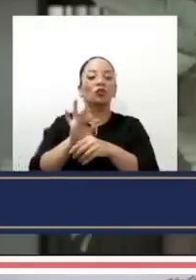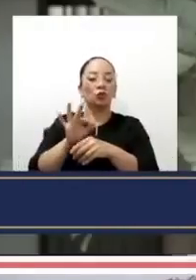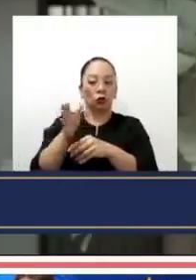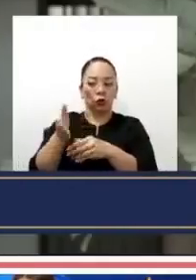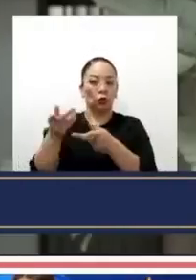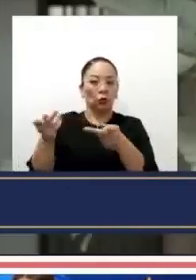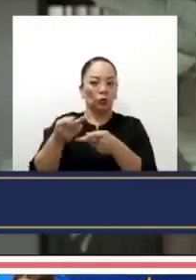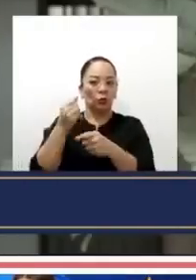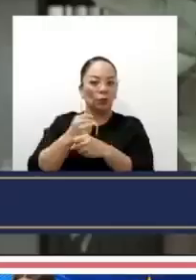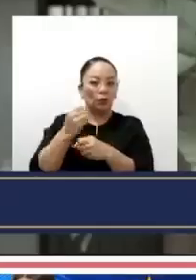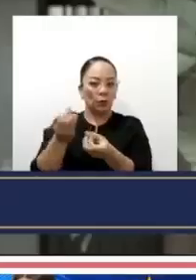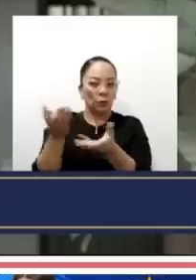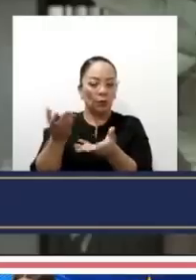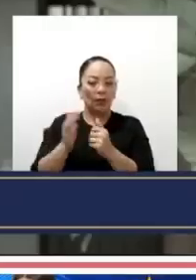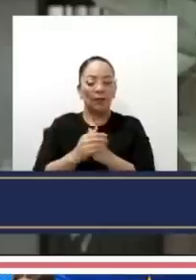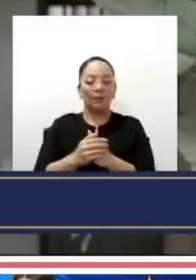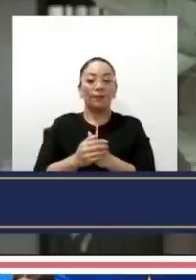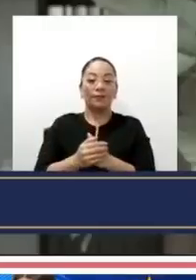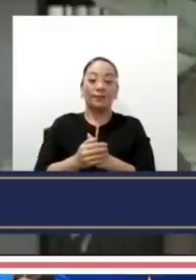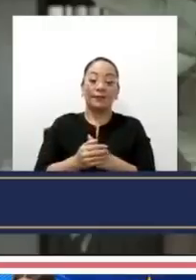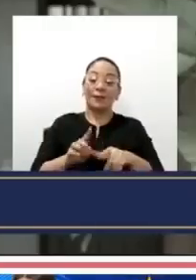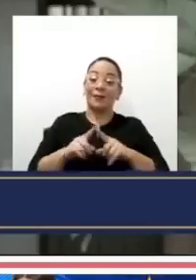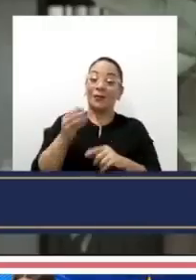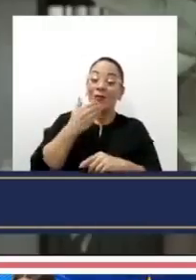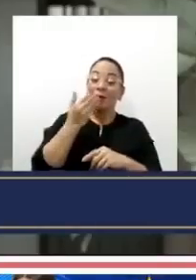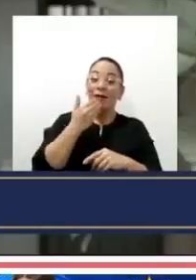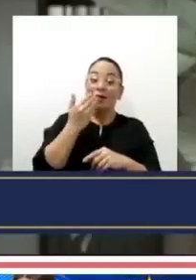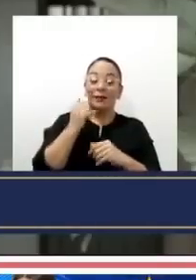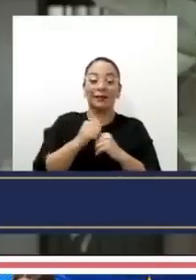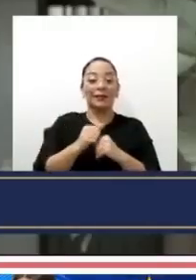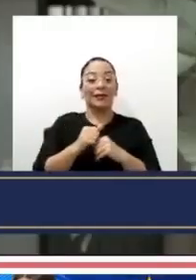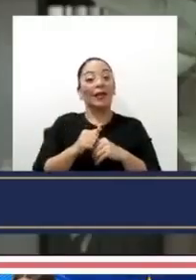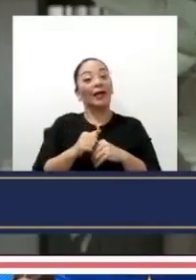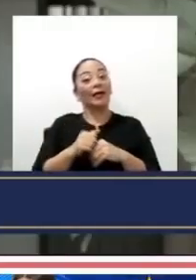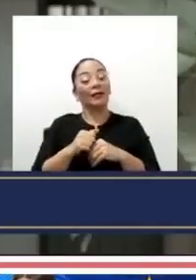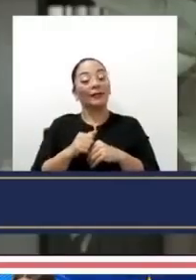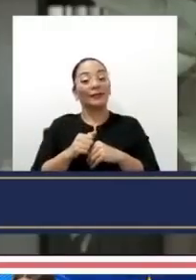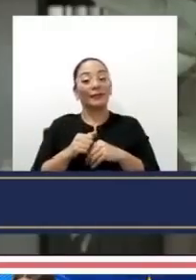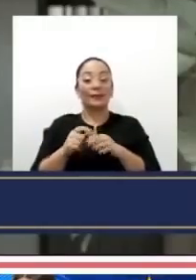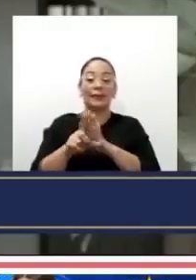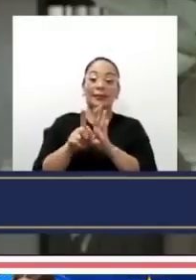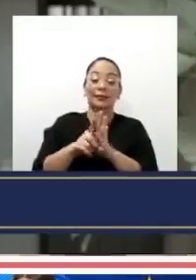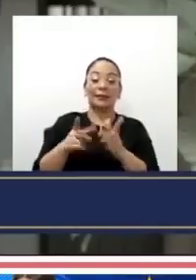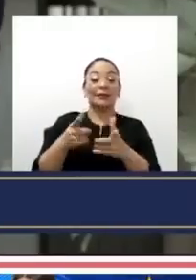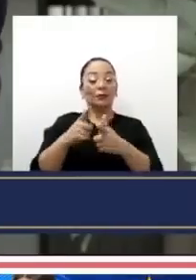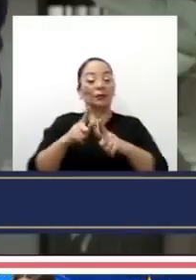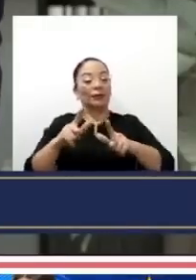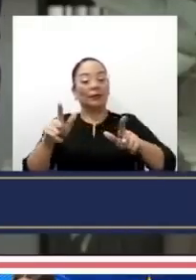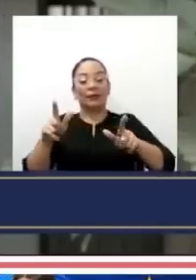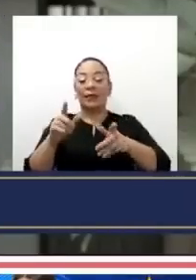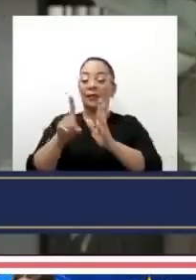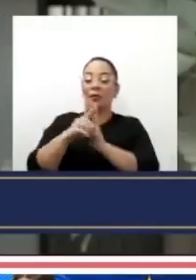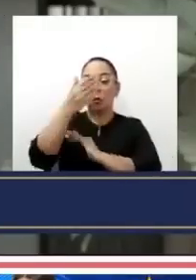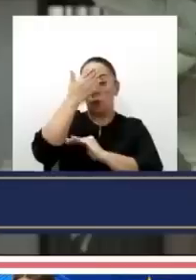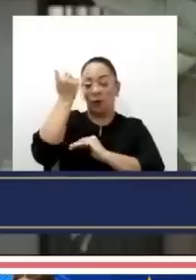y gracias a las leyes liberacionistas del derecho al olvido y todas estas cositas que le gusta a Andrea